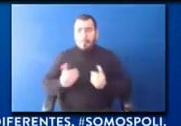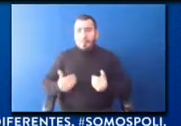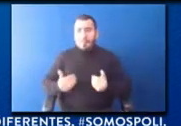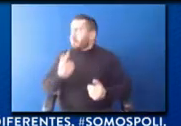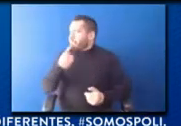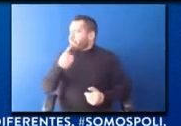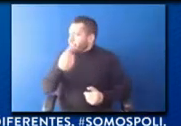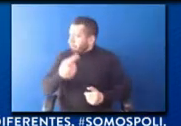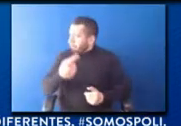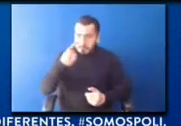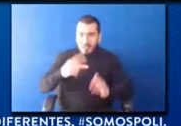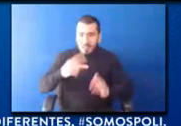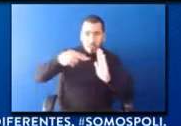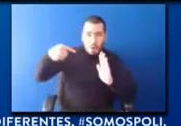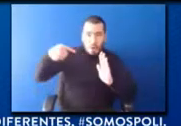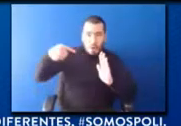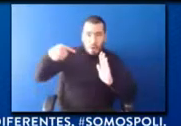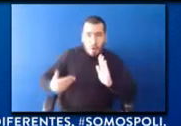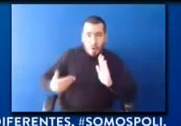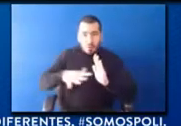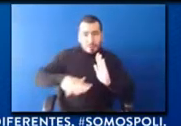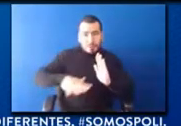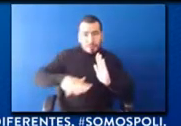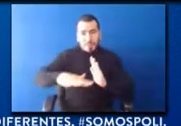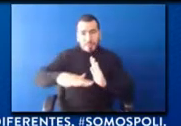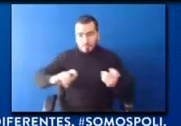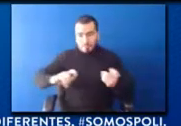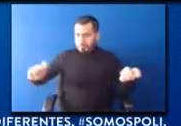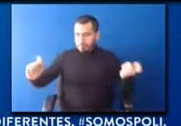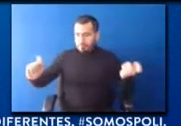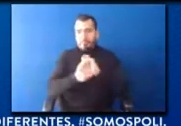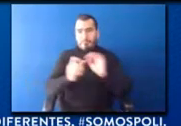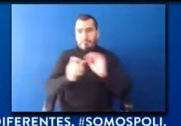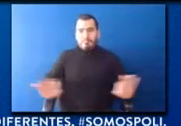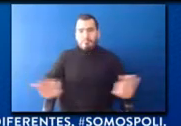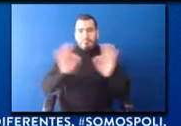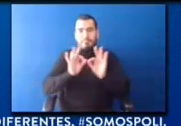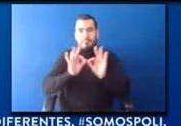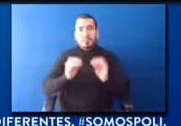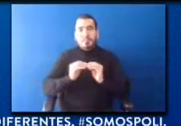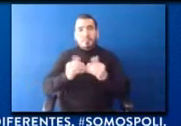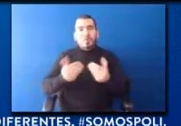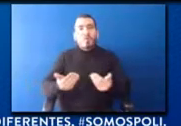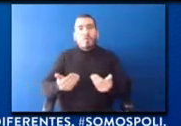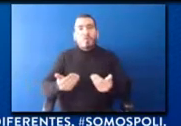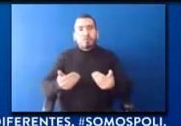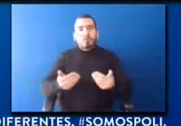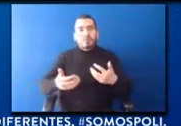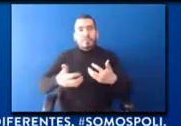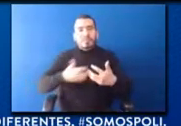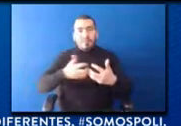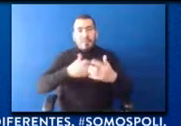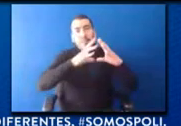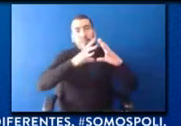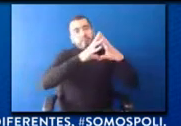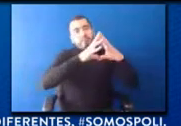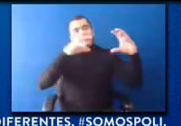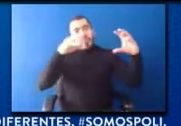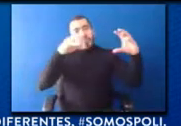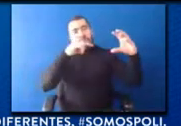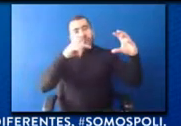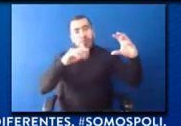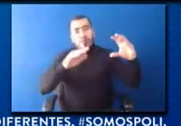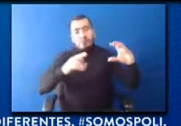tecnologías habilitantes es lo que debe generar un cambio. Computación en la nube. Los abogados nos rompemos la